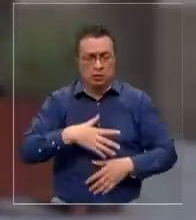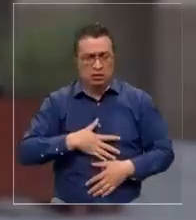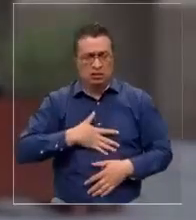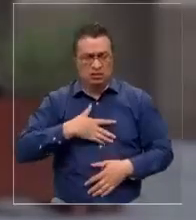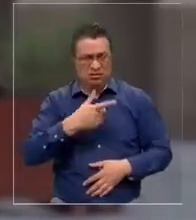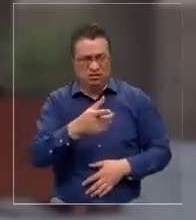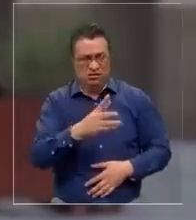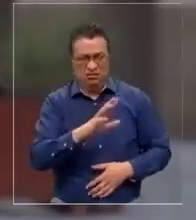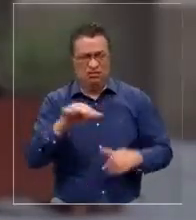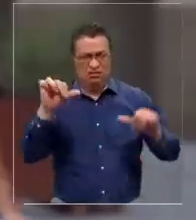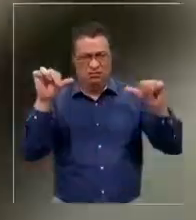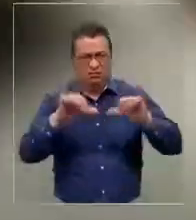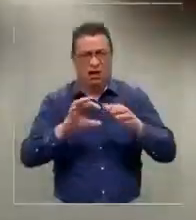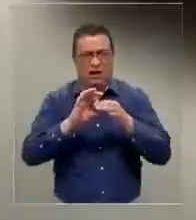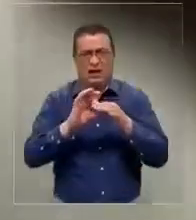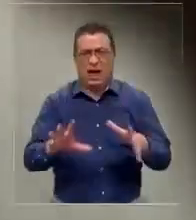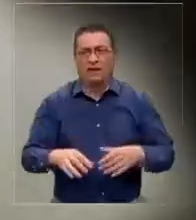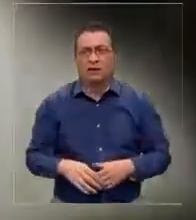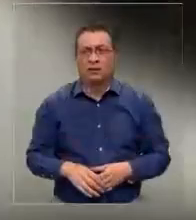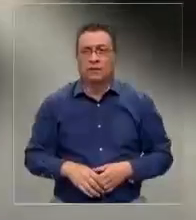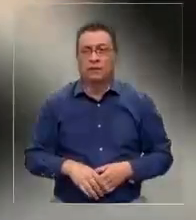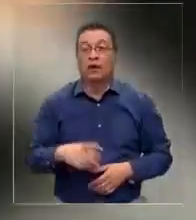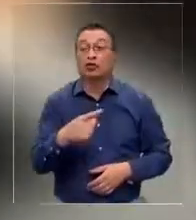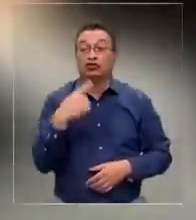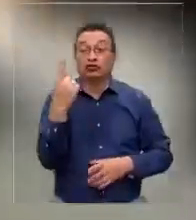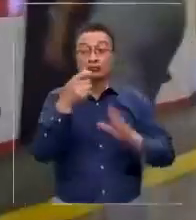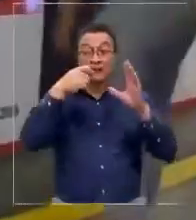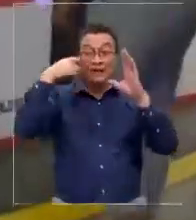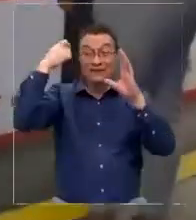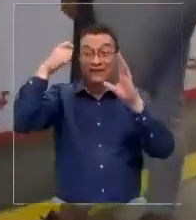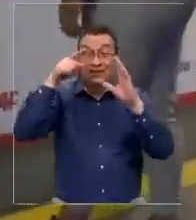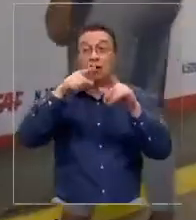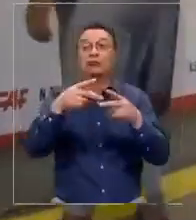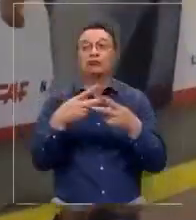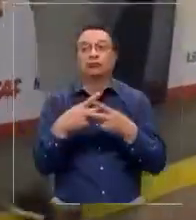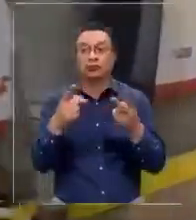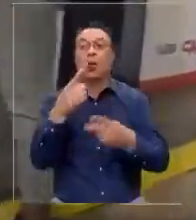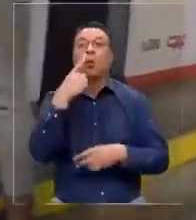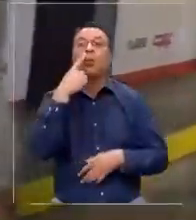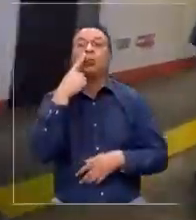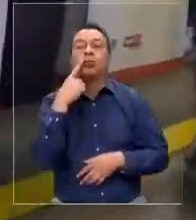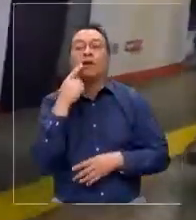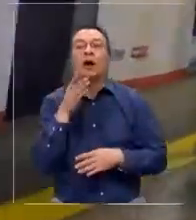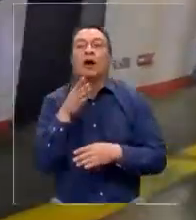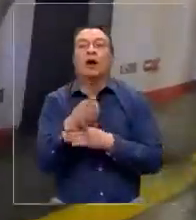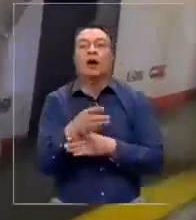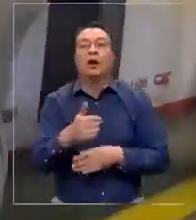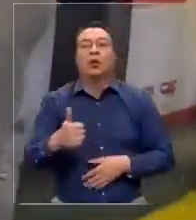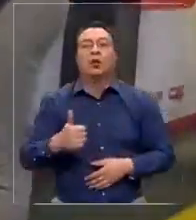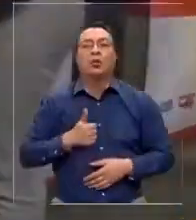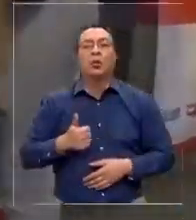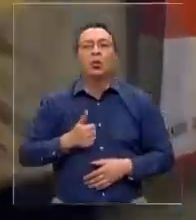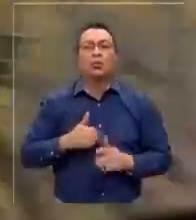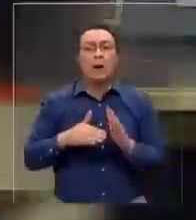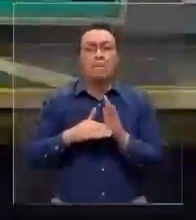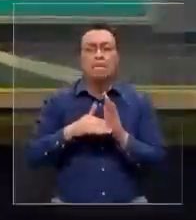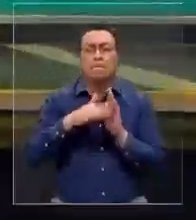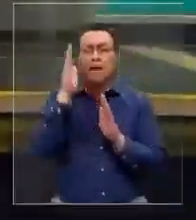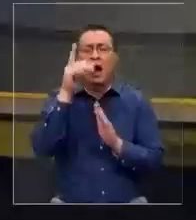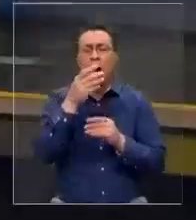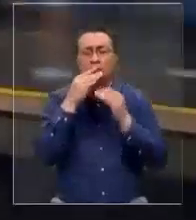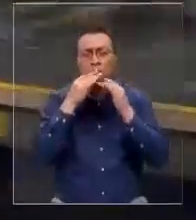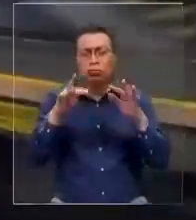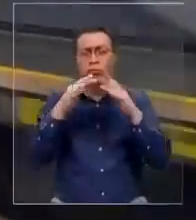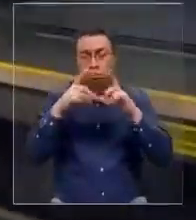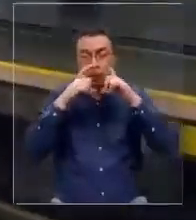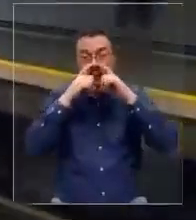están cometiendo algo que es muy grave. Y de ahí todos los videos, por eso fuimos a comprobar si cumplimos o no con la medida más recomendada por